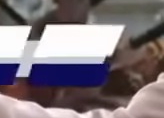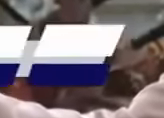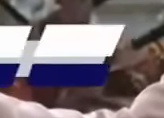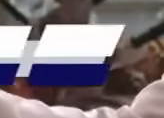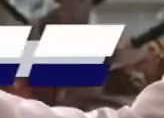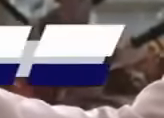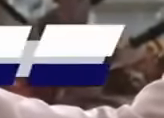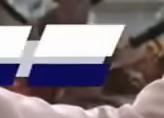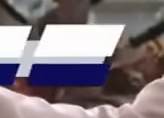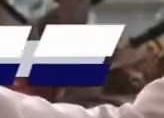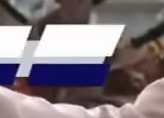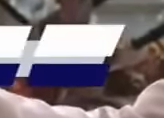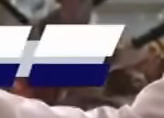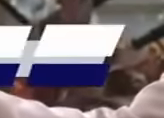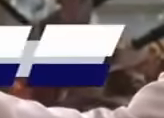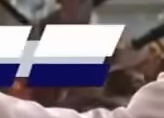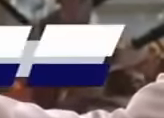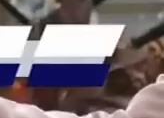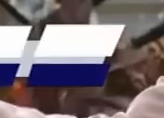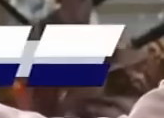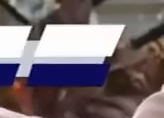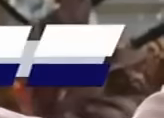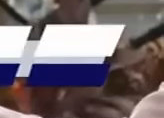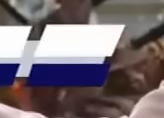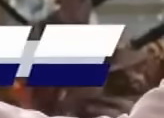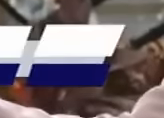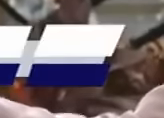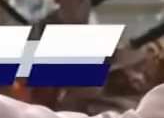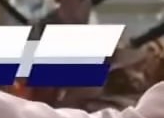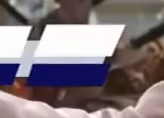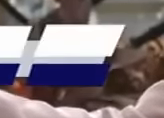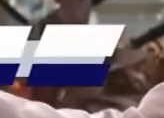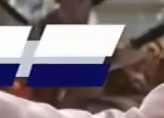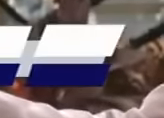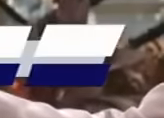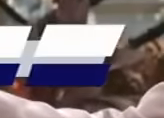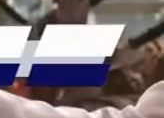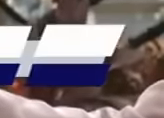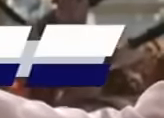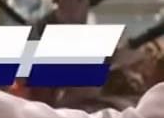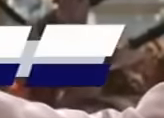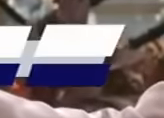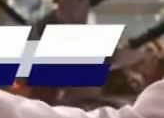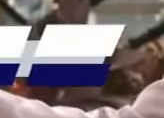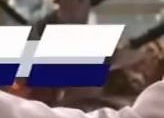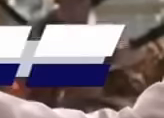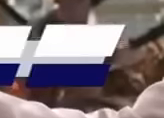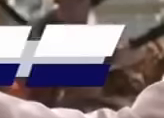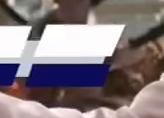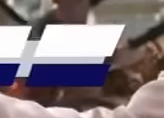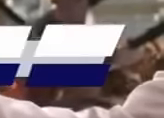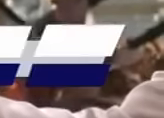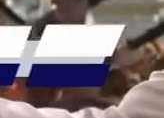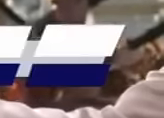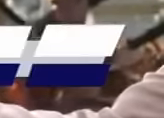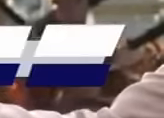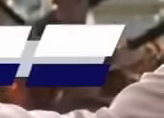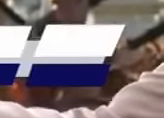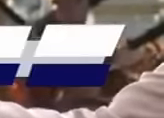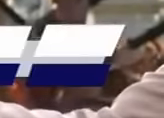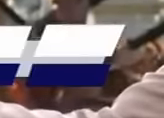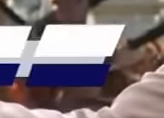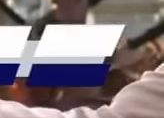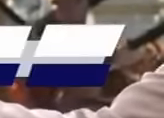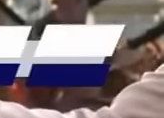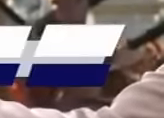imaginábamos que se podía vivir. Es el fascismo puro. Creo yo que las políticas que hoy viene generando desde el gobierno